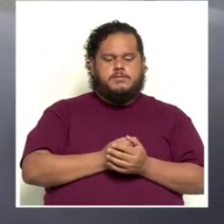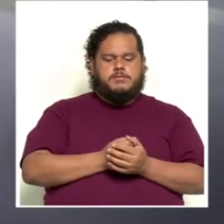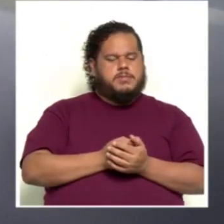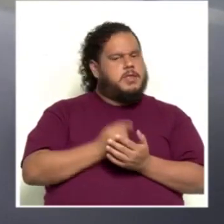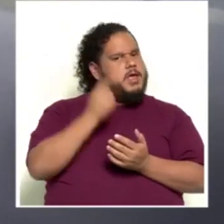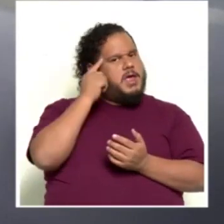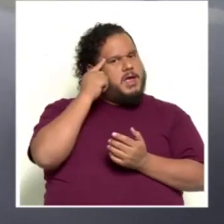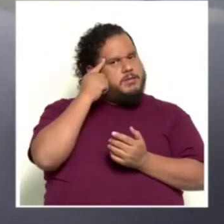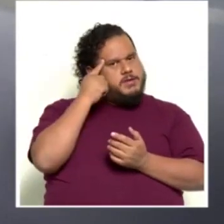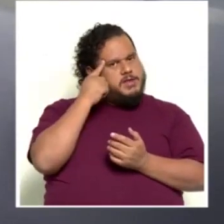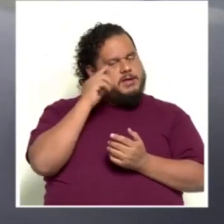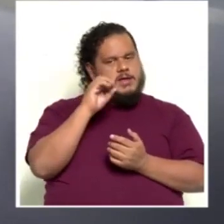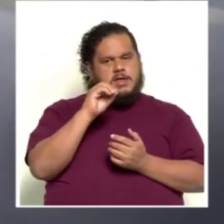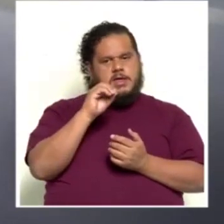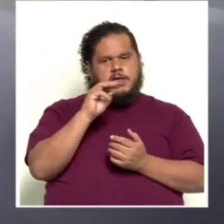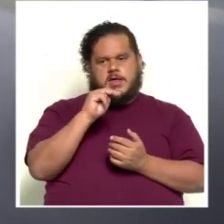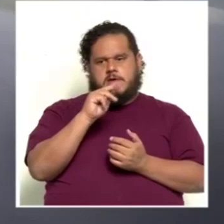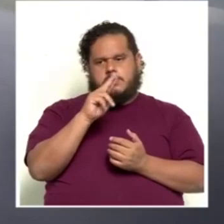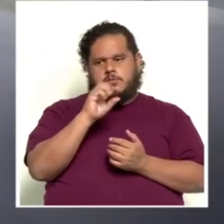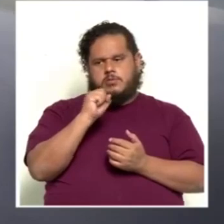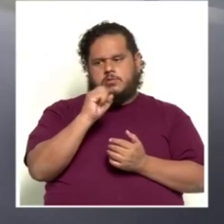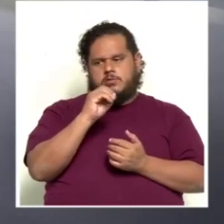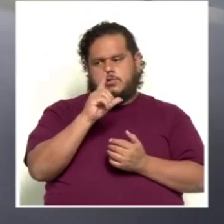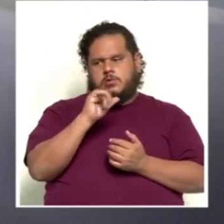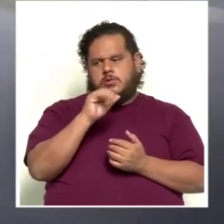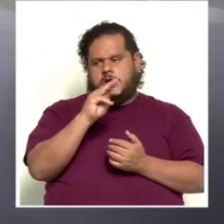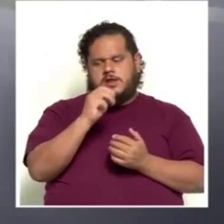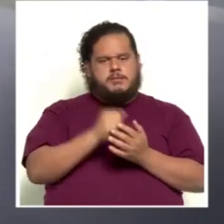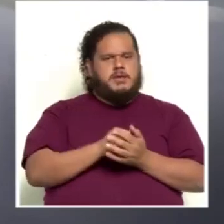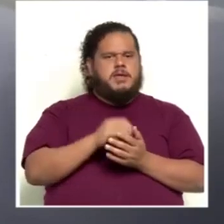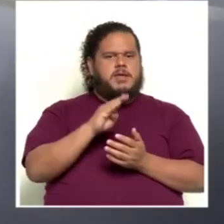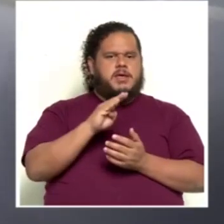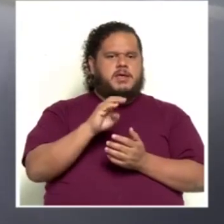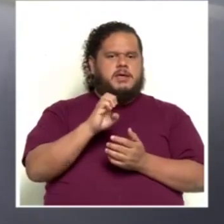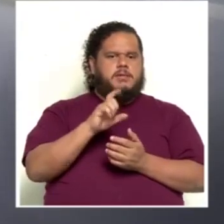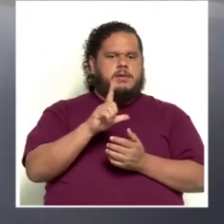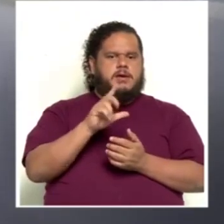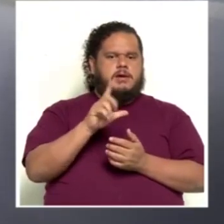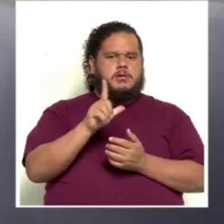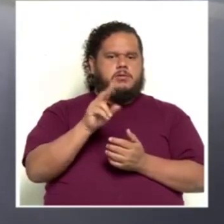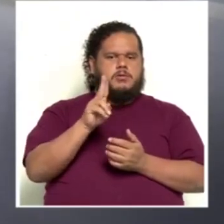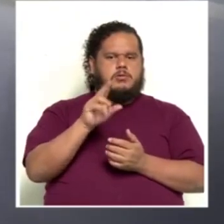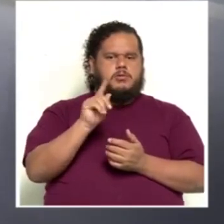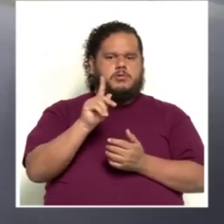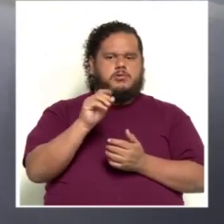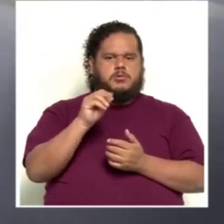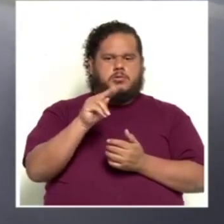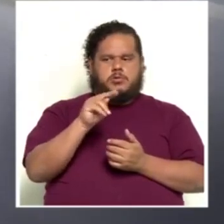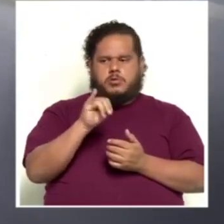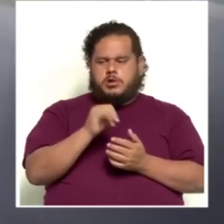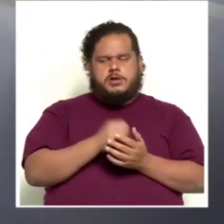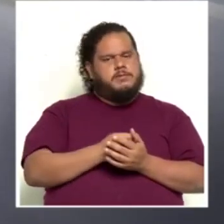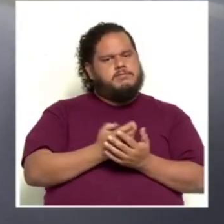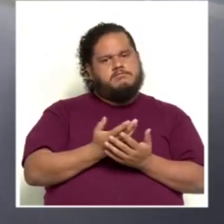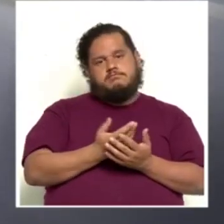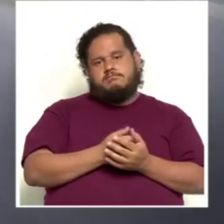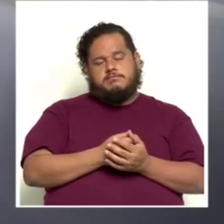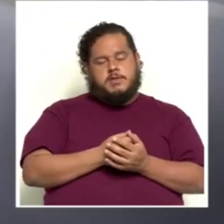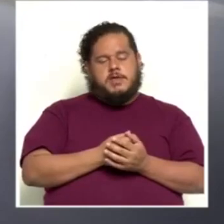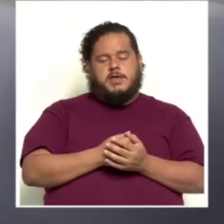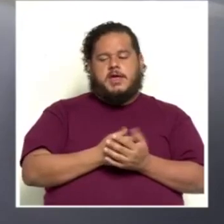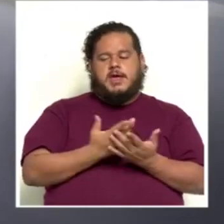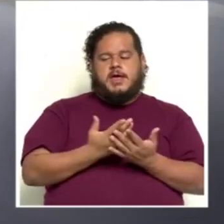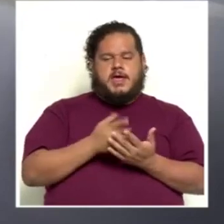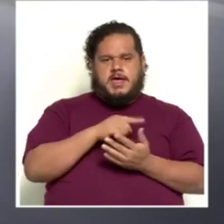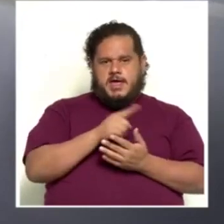Pensaba en Mussolini, ¿verdad? Que es casi el que... Berlusconi, más para acá, Berlusconi, que prácticamente